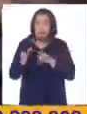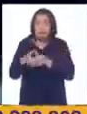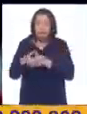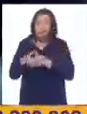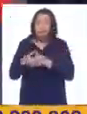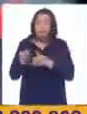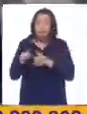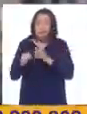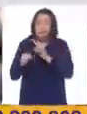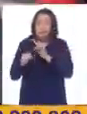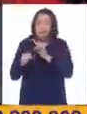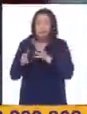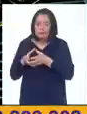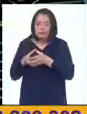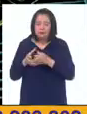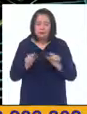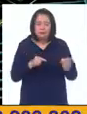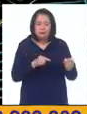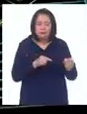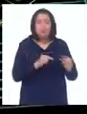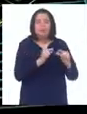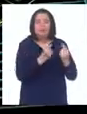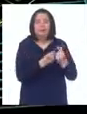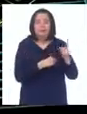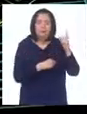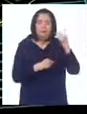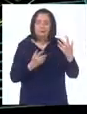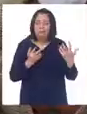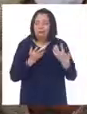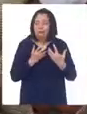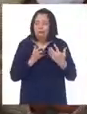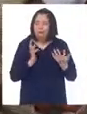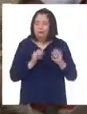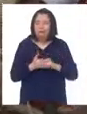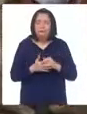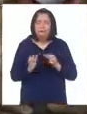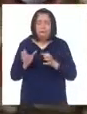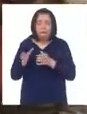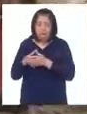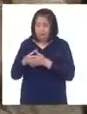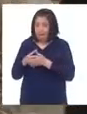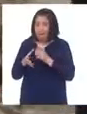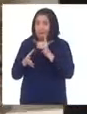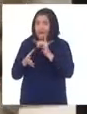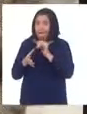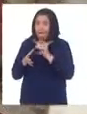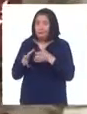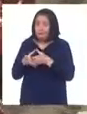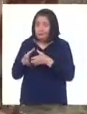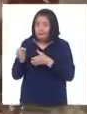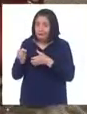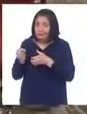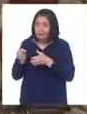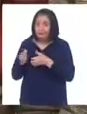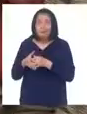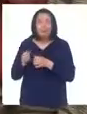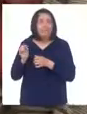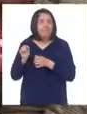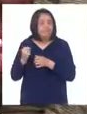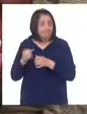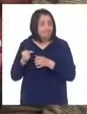criminal Dinámicos del Centro con el partido Perú Libre. Los Dinámicos del Centro, que